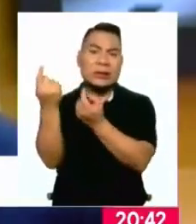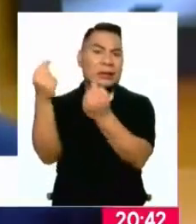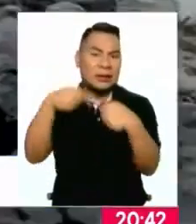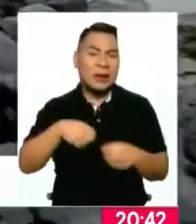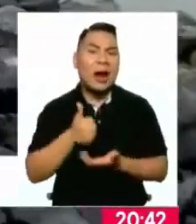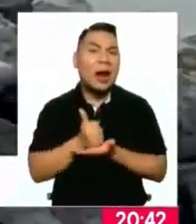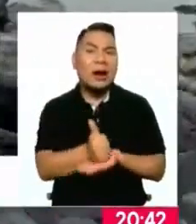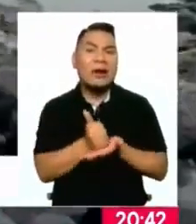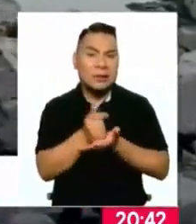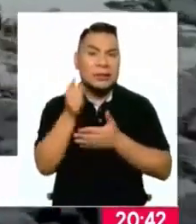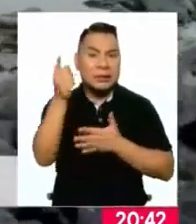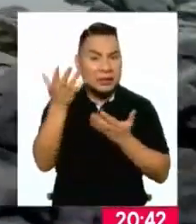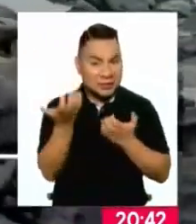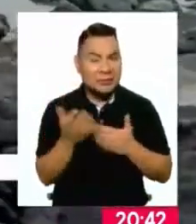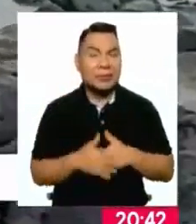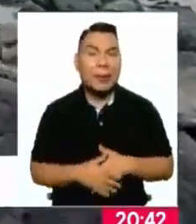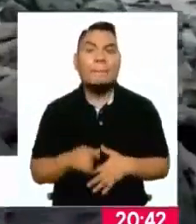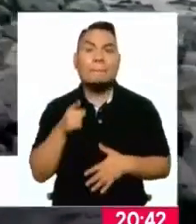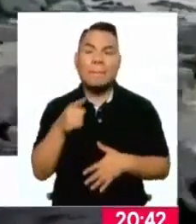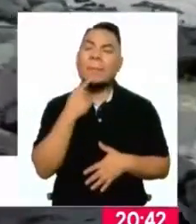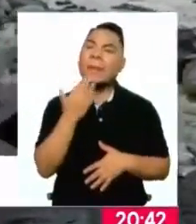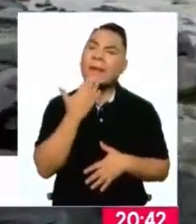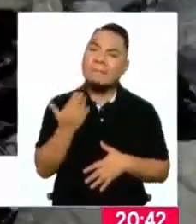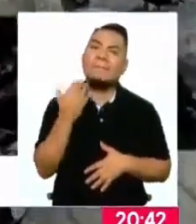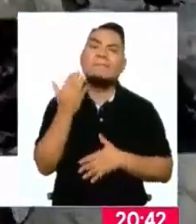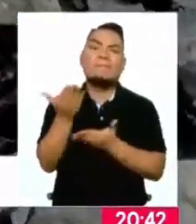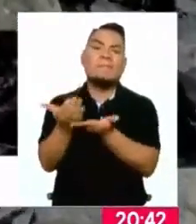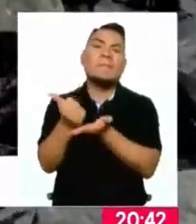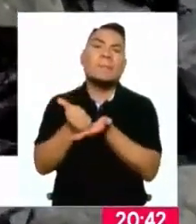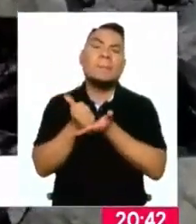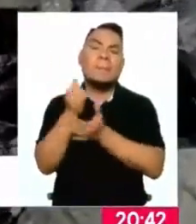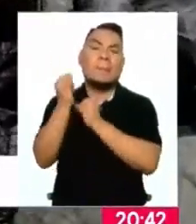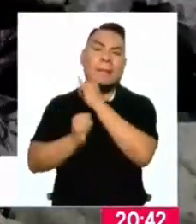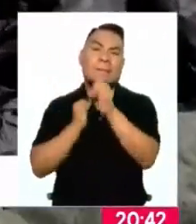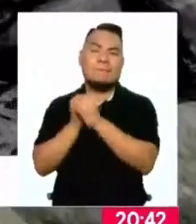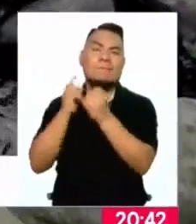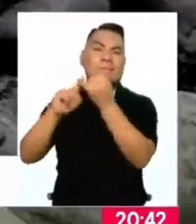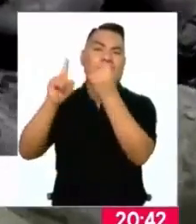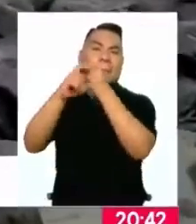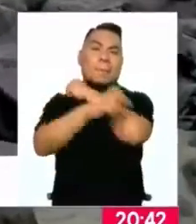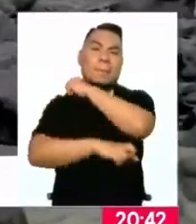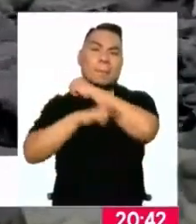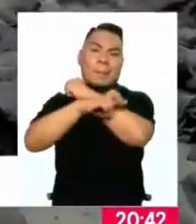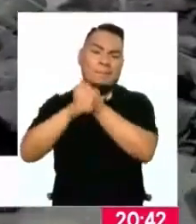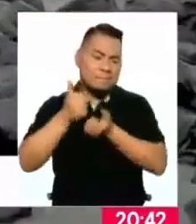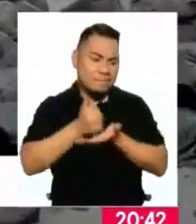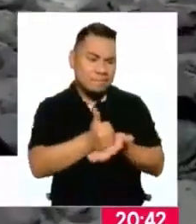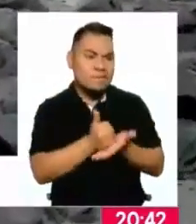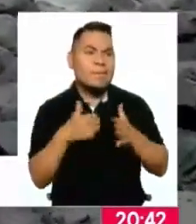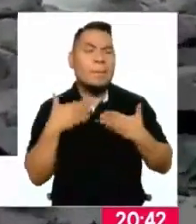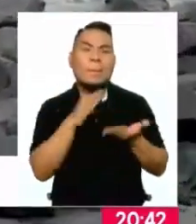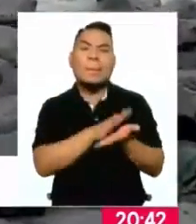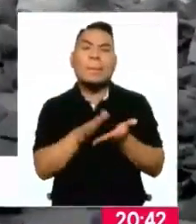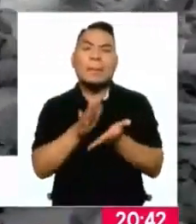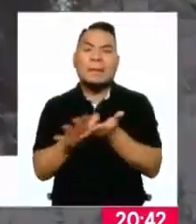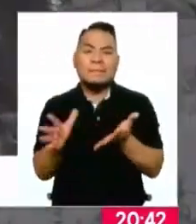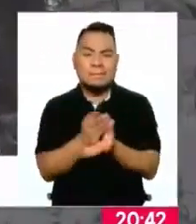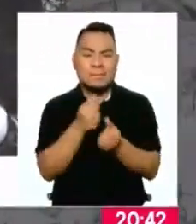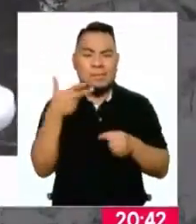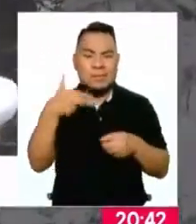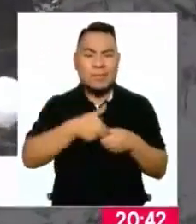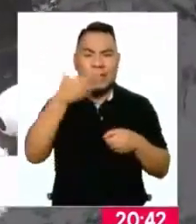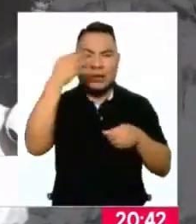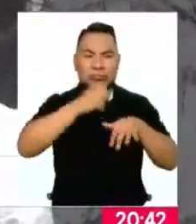y colaborar. Resalta la ayuda internacional que llega desde distintos países para enfrentar el desastre